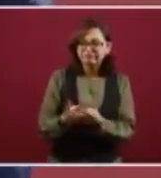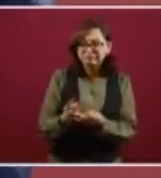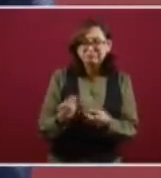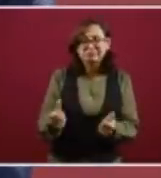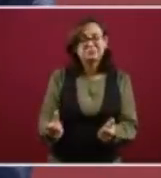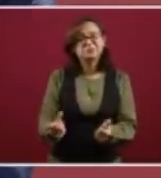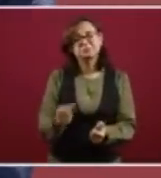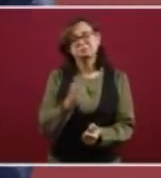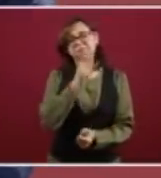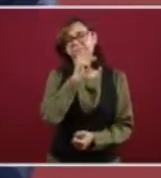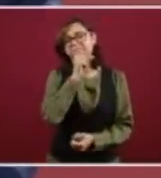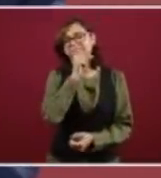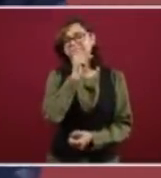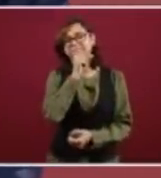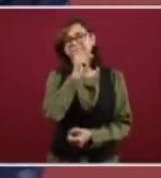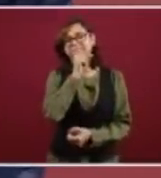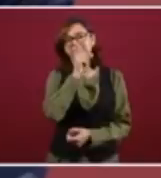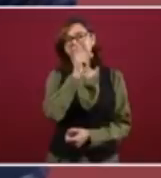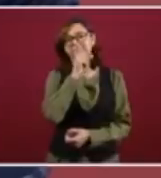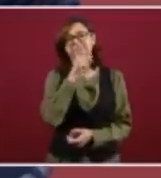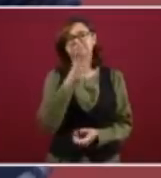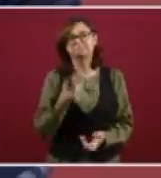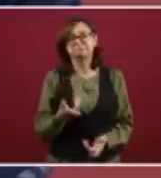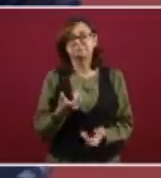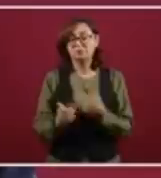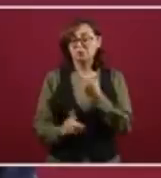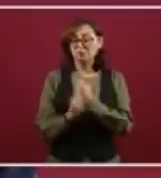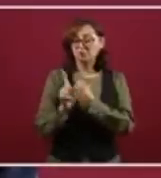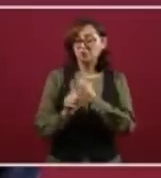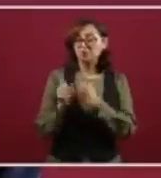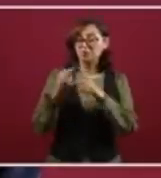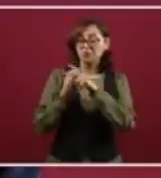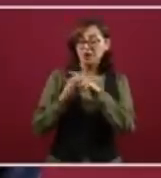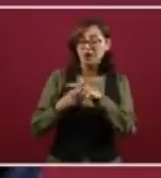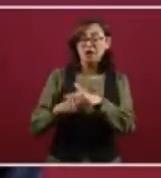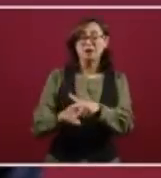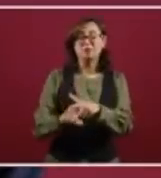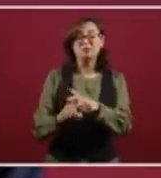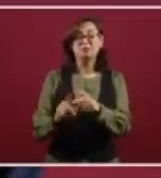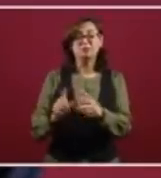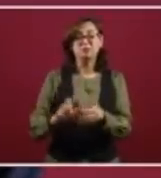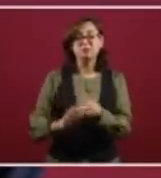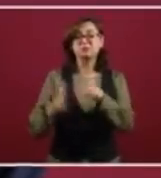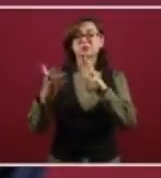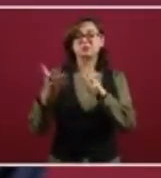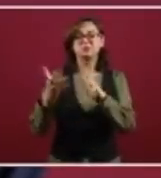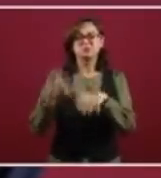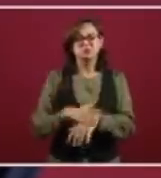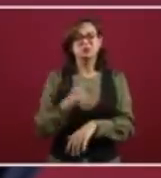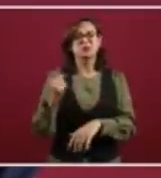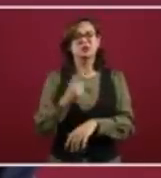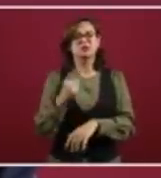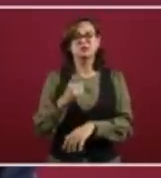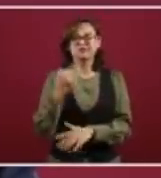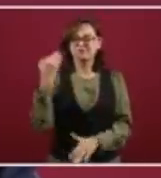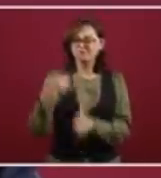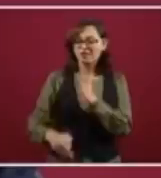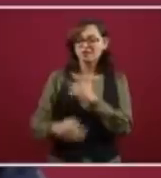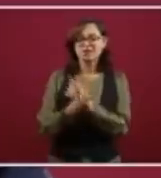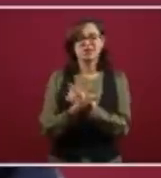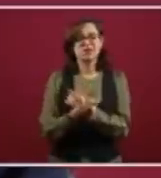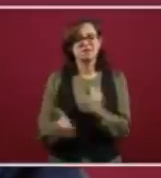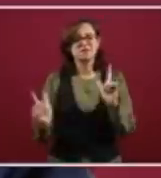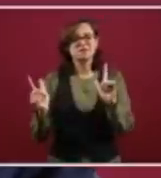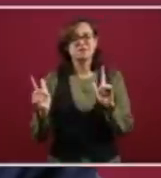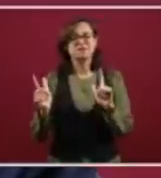problemas que se originan por la falta de libertades y